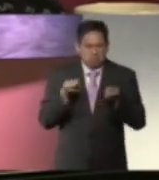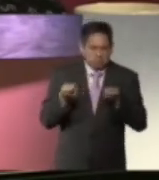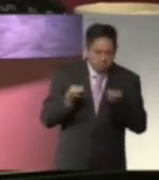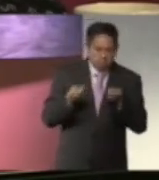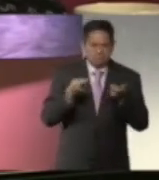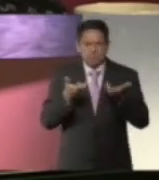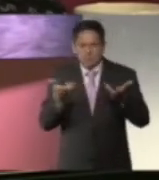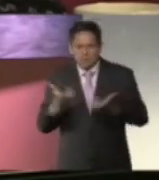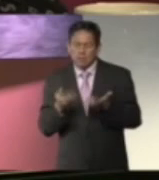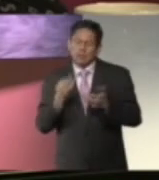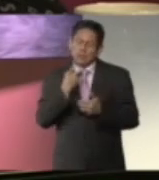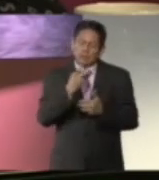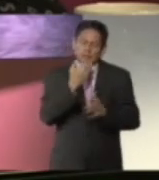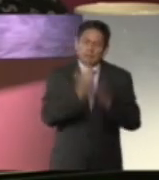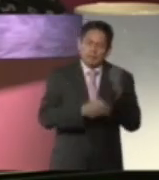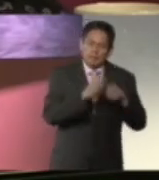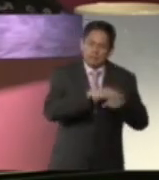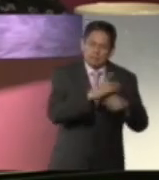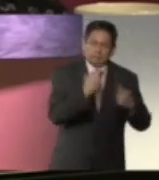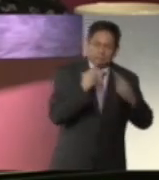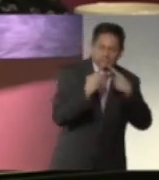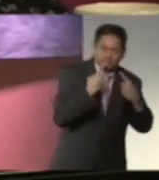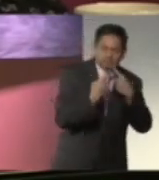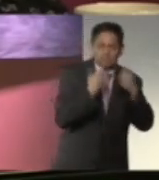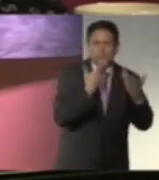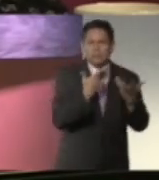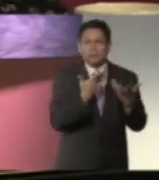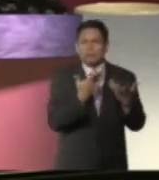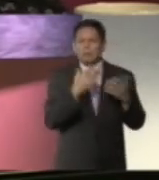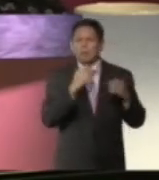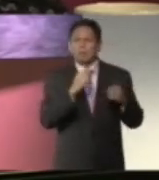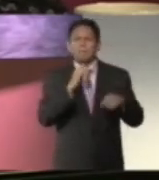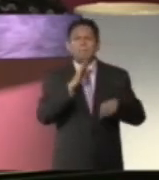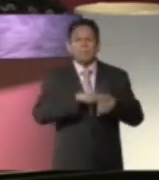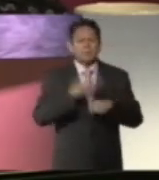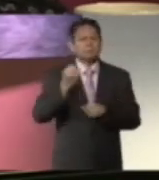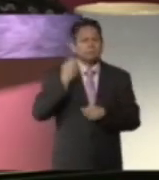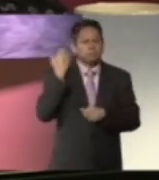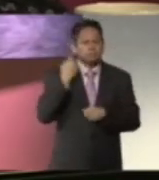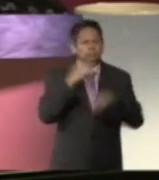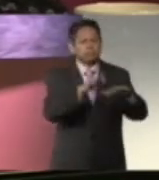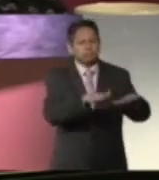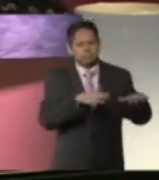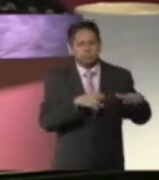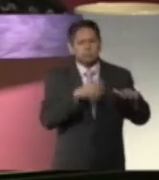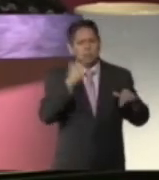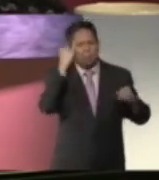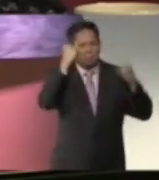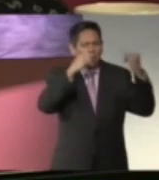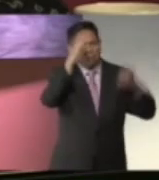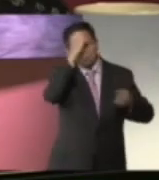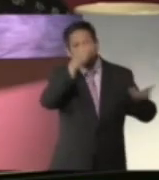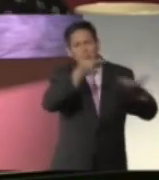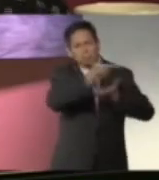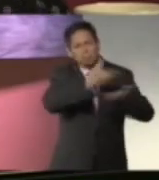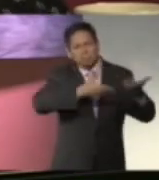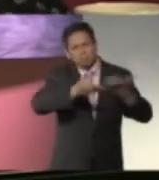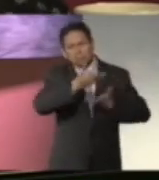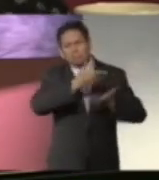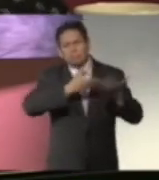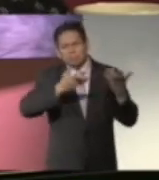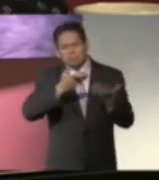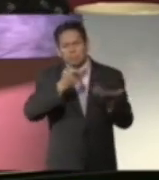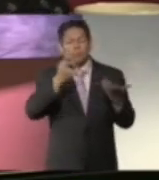ubicar más discusiones, ¿no? Tener unos espacios de discusión sobre lo que debe representar